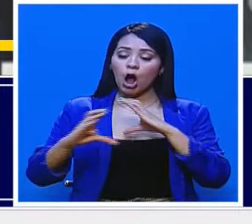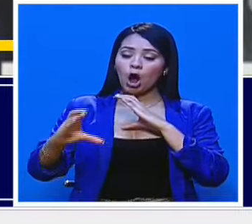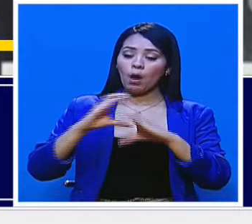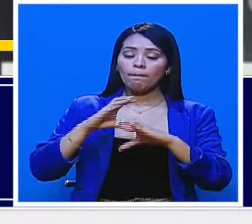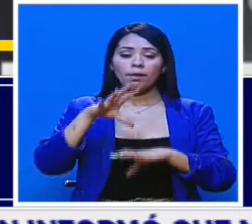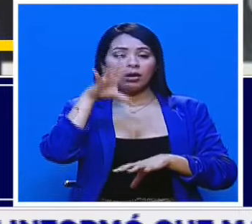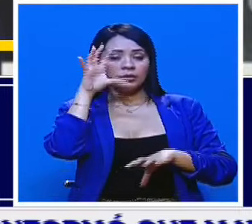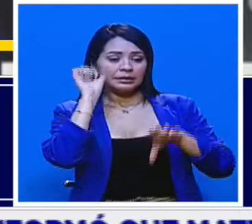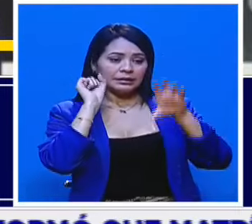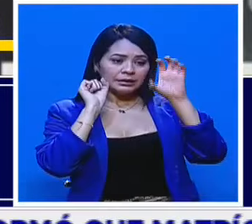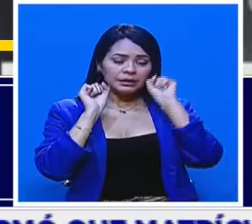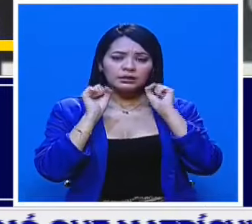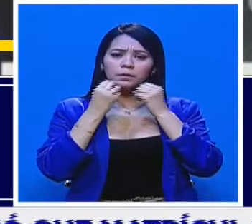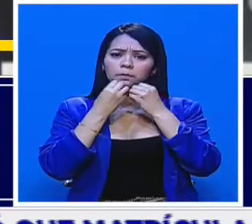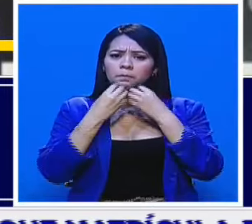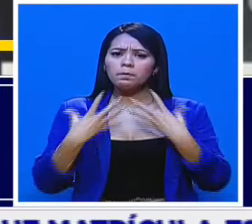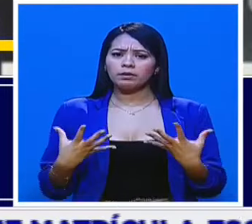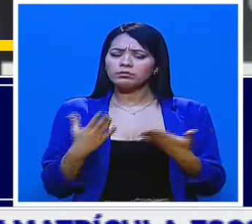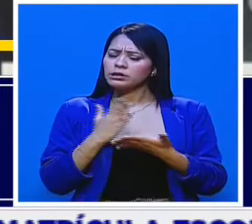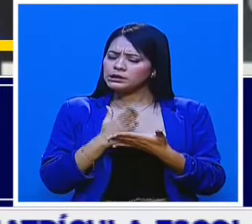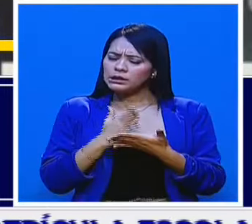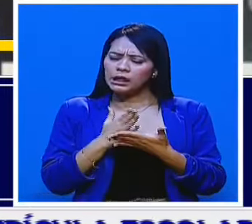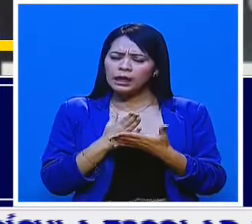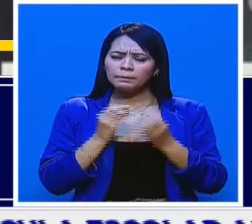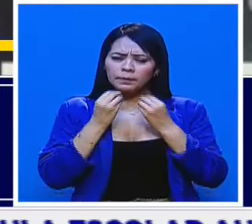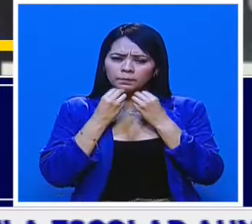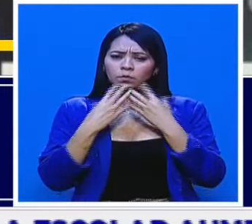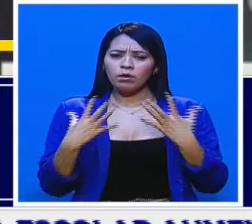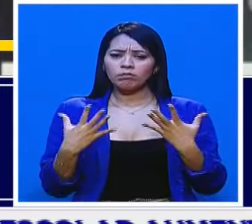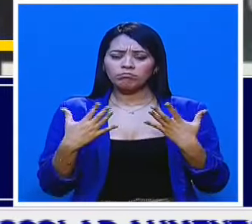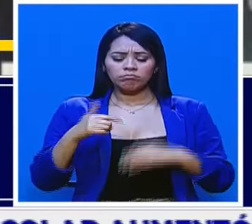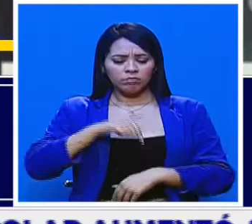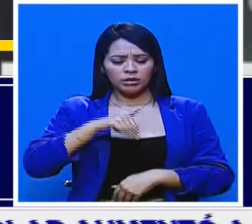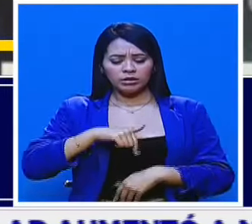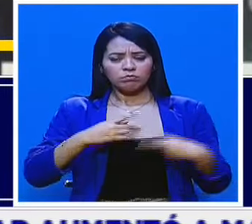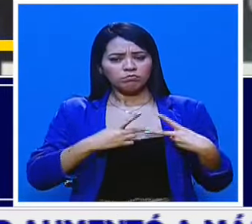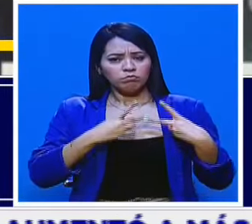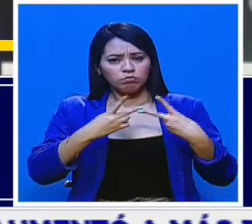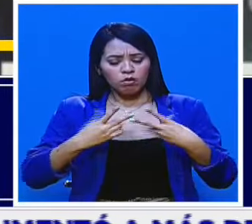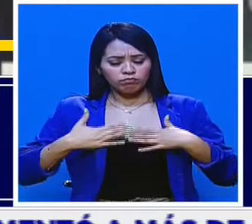entenderse. Por las buenas, siempre por las buenas. Aquí estaremos nosotros. Gane quien gane ahí arriba.